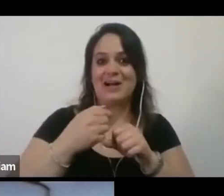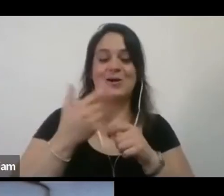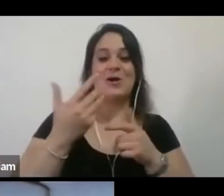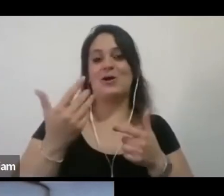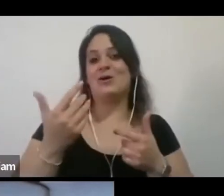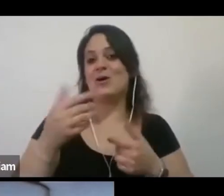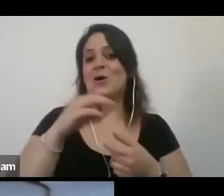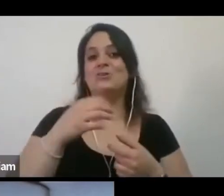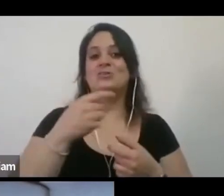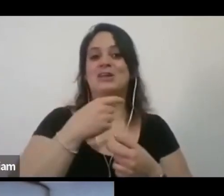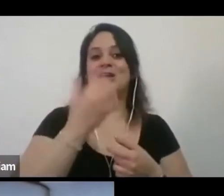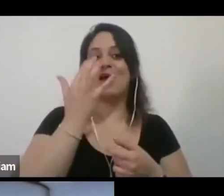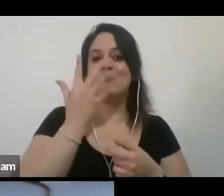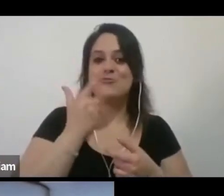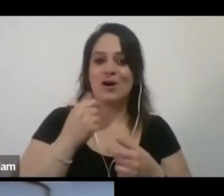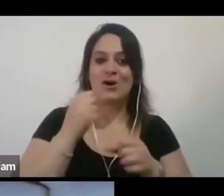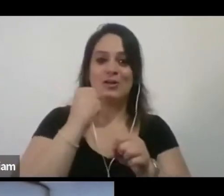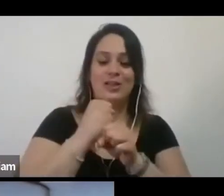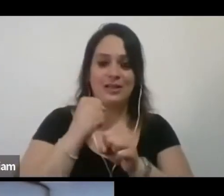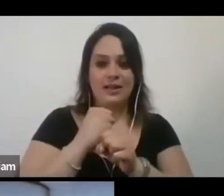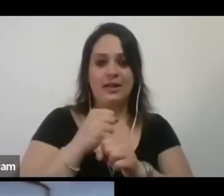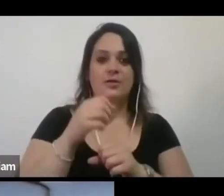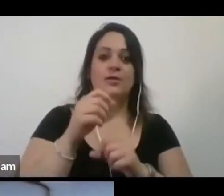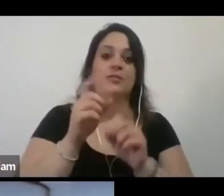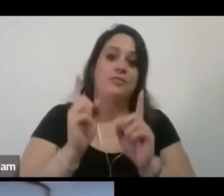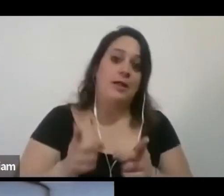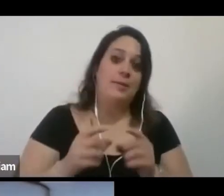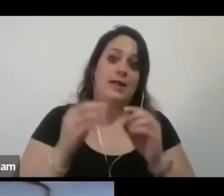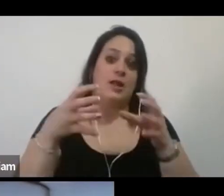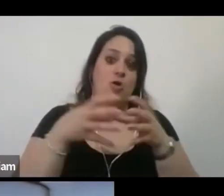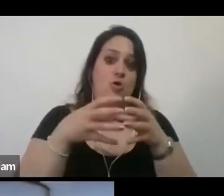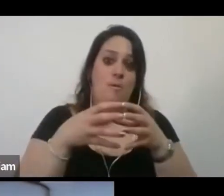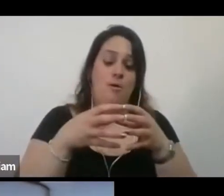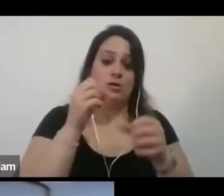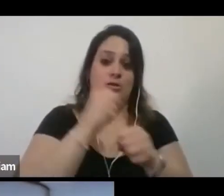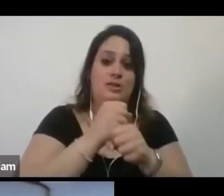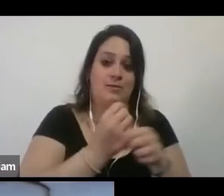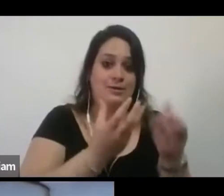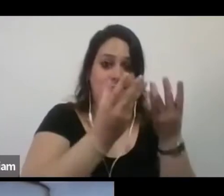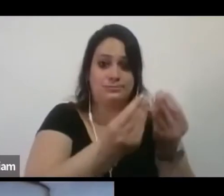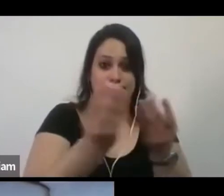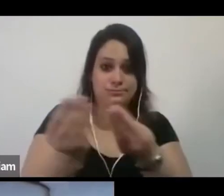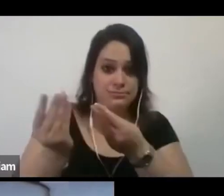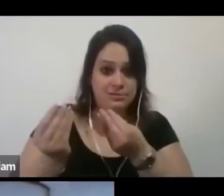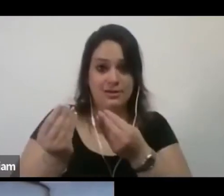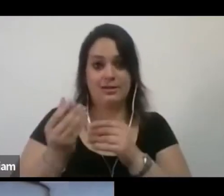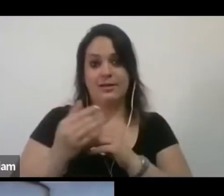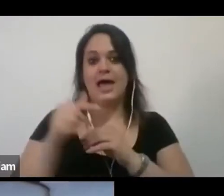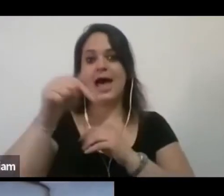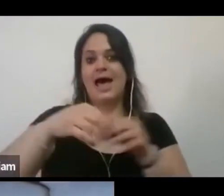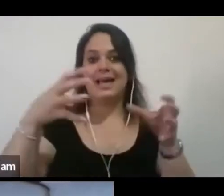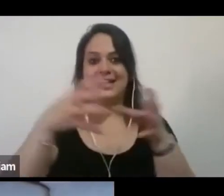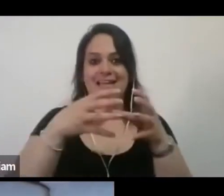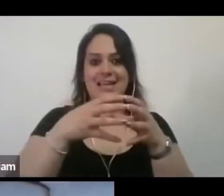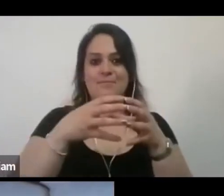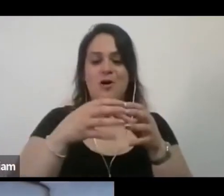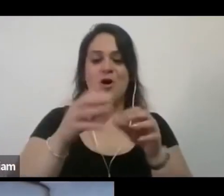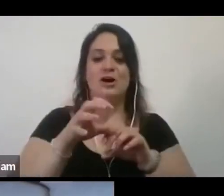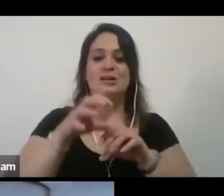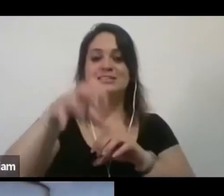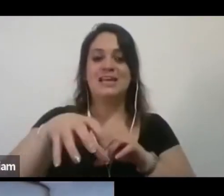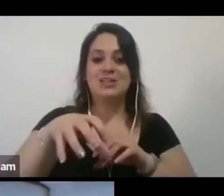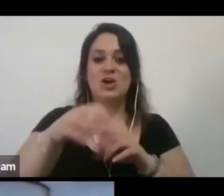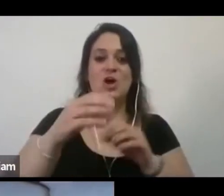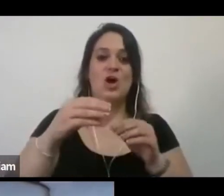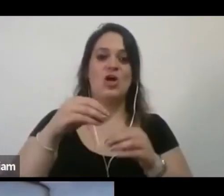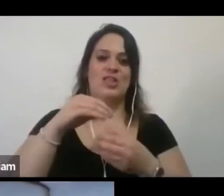hacer cosas, el trabajo a lo mejor colaborativo con otras profesiones. Yo veo que el equipo aquí de los Centros de Desarrollo Infantil